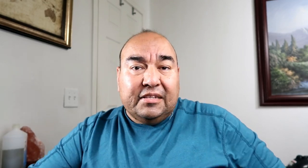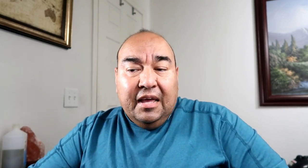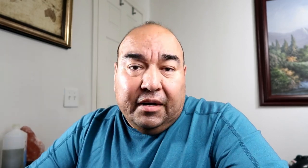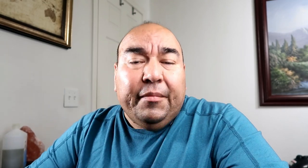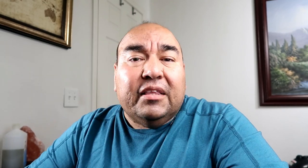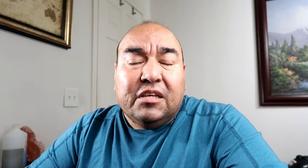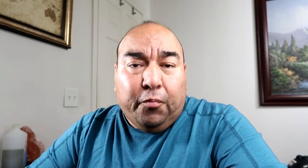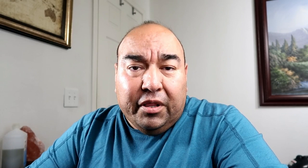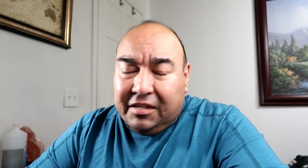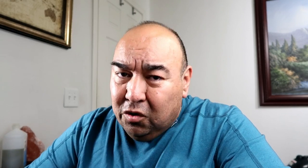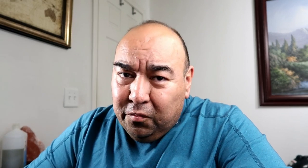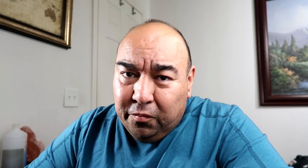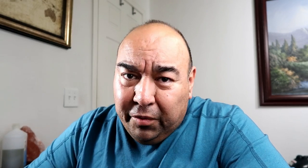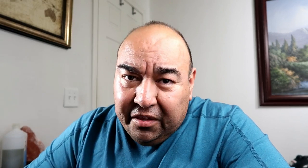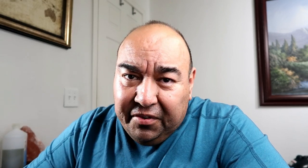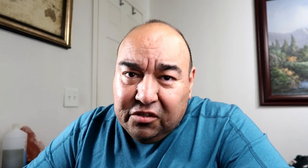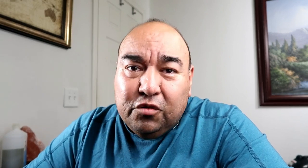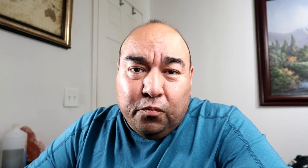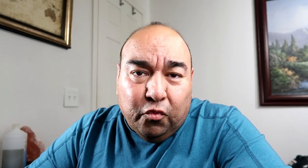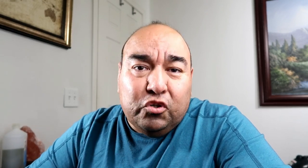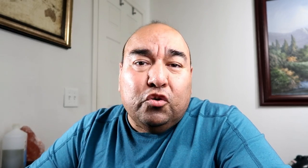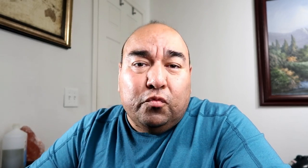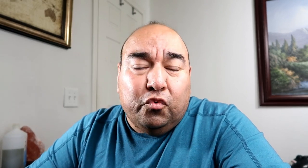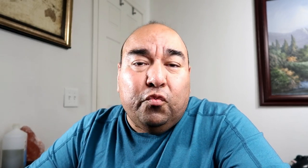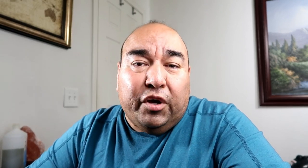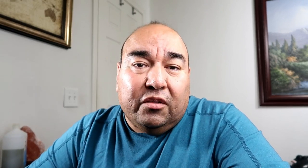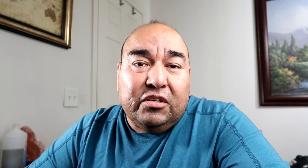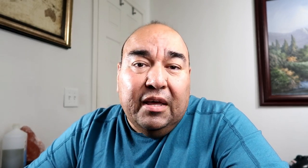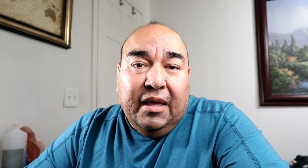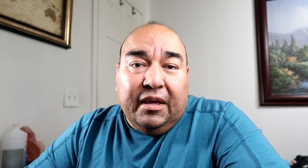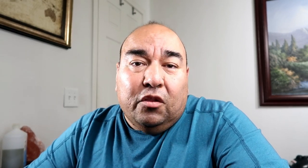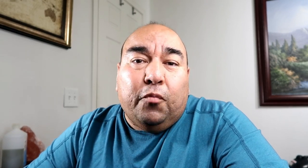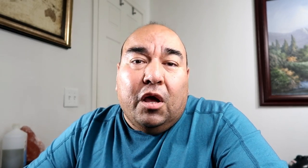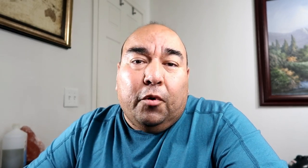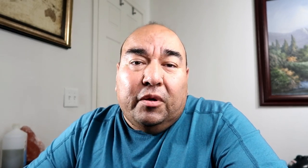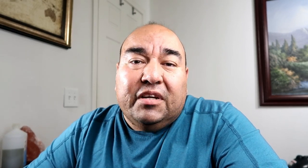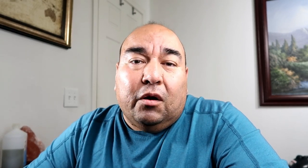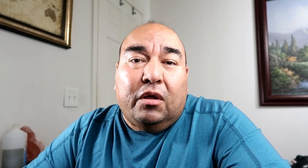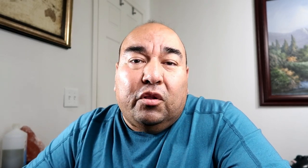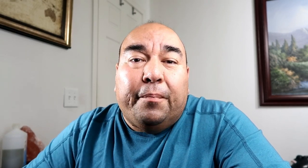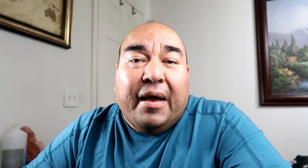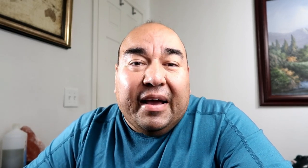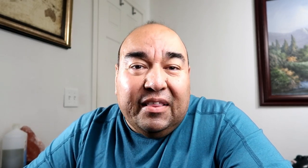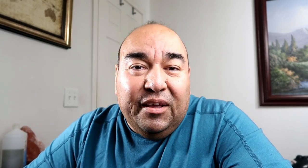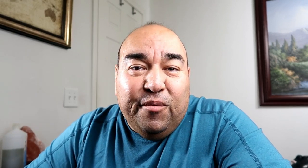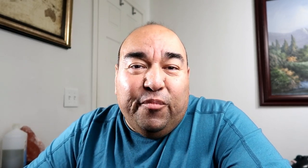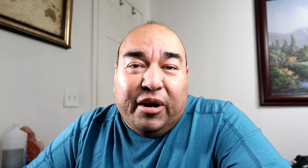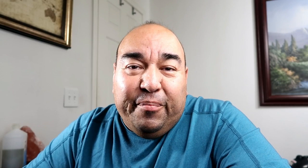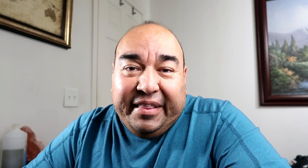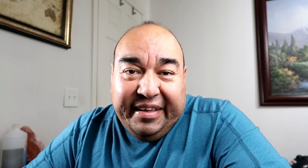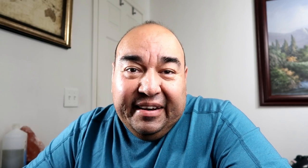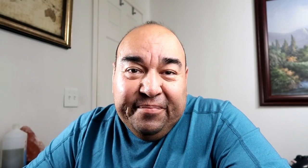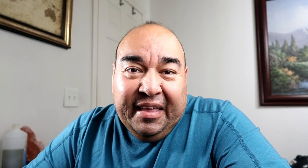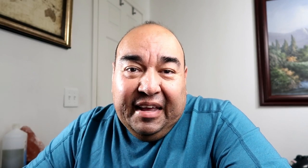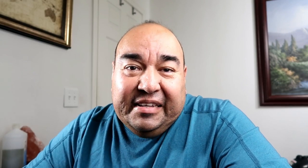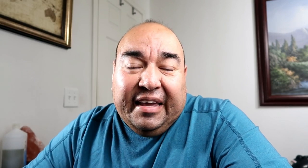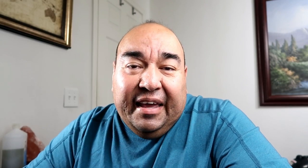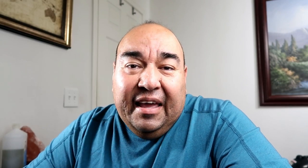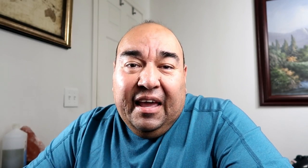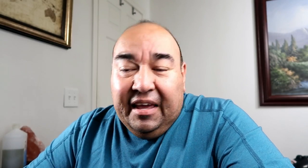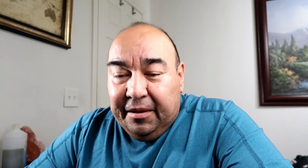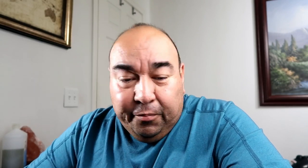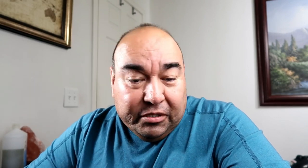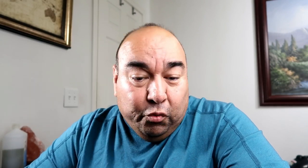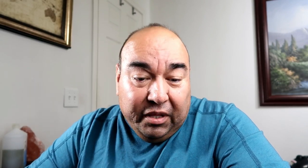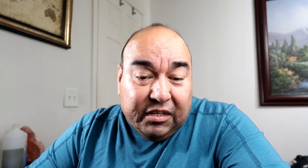las máquinas. Realmente se puede, son beneficios mucho muy buenos que uno puede aprovechar cuando le pagan por aprender. Así